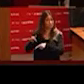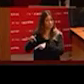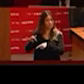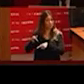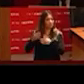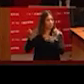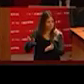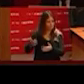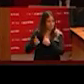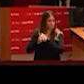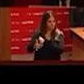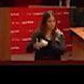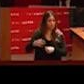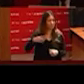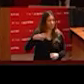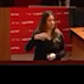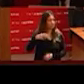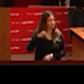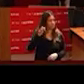mes para